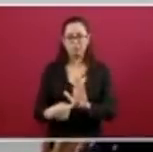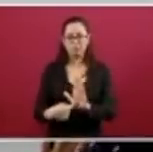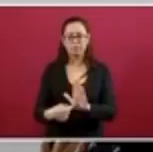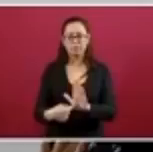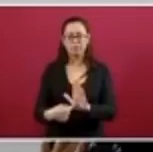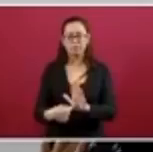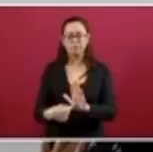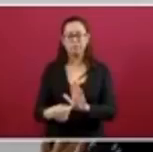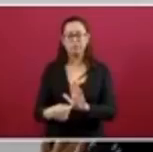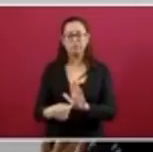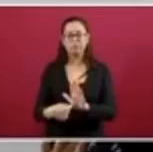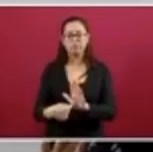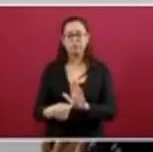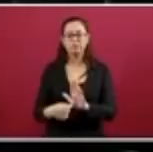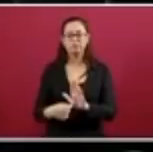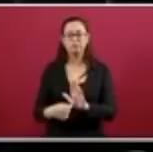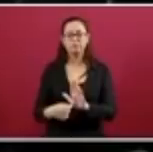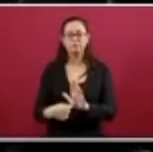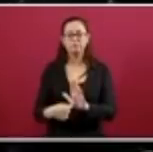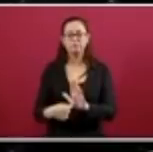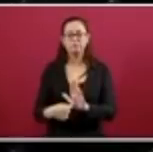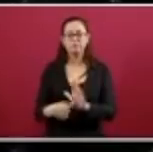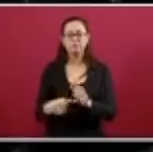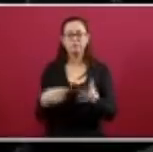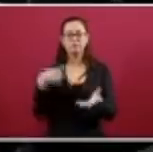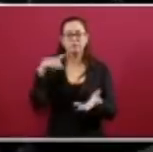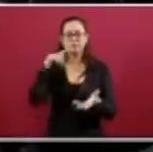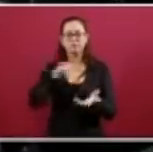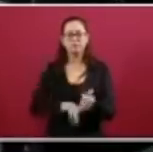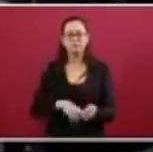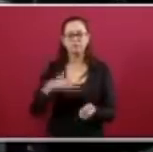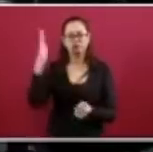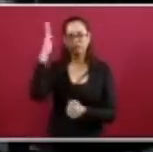los nombres de los funcionarios